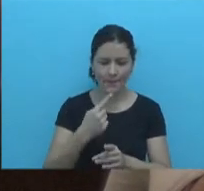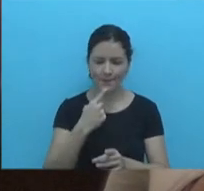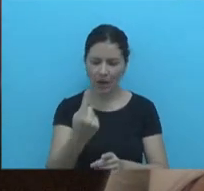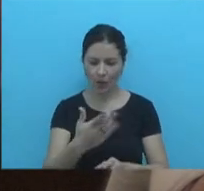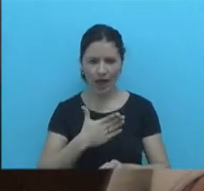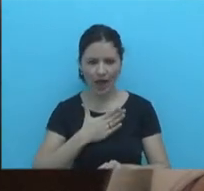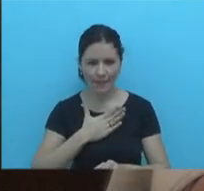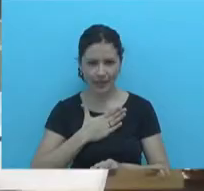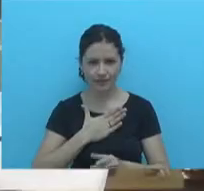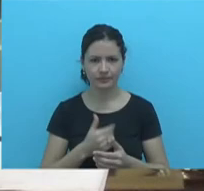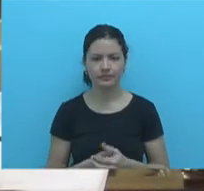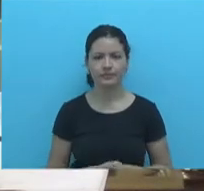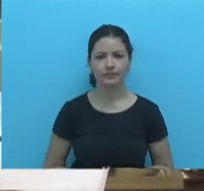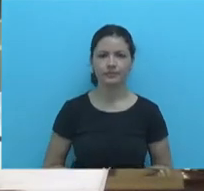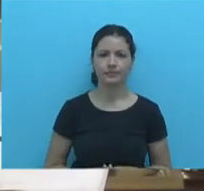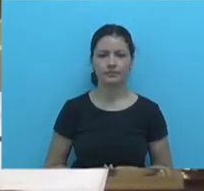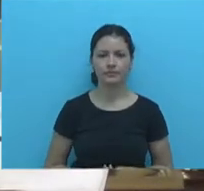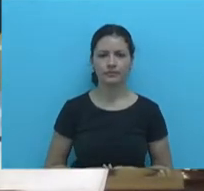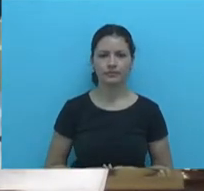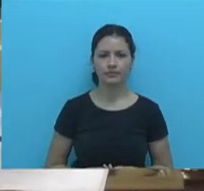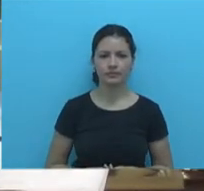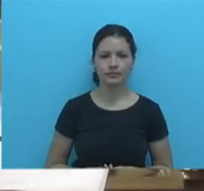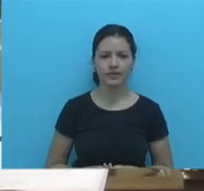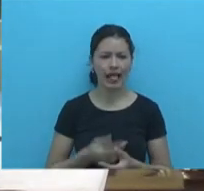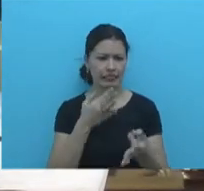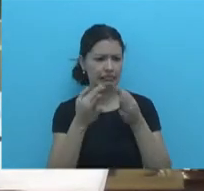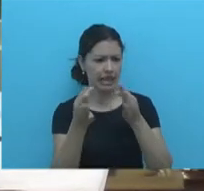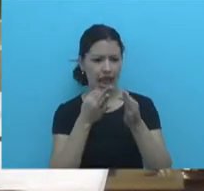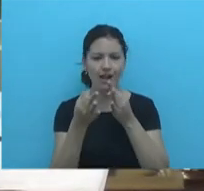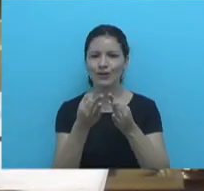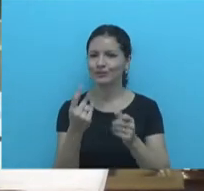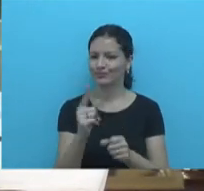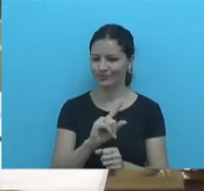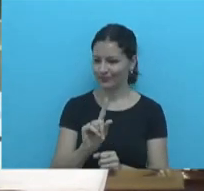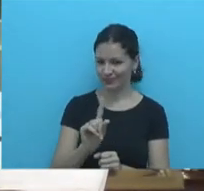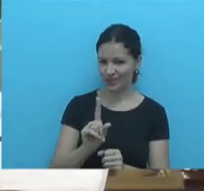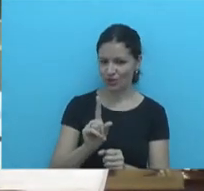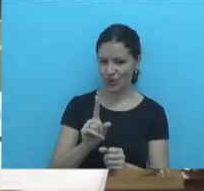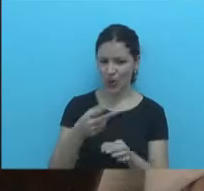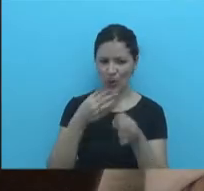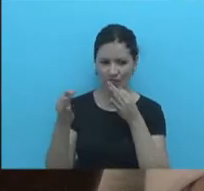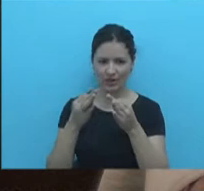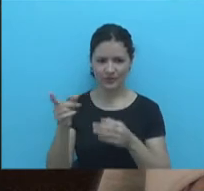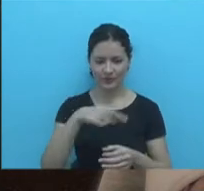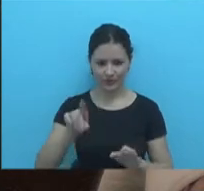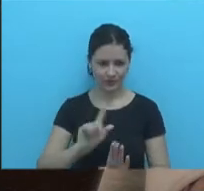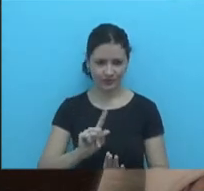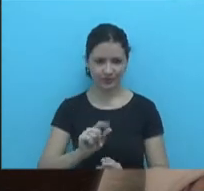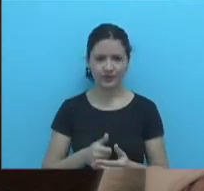la misma pregunta, todo, pero siempre a la presidencia. No, no, no un diálogo entre los diputados. Gracias, señor presidente.